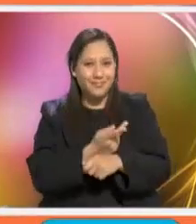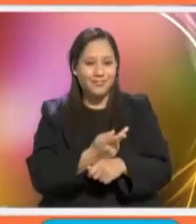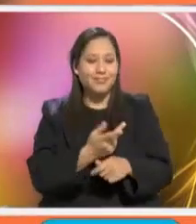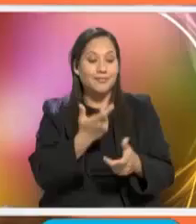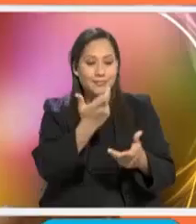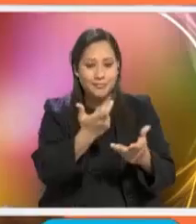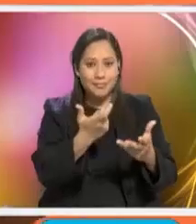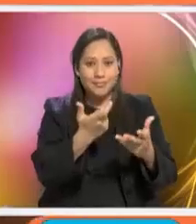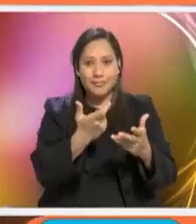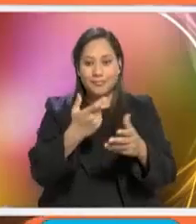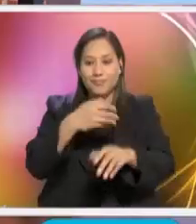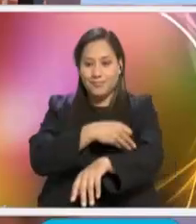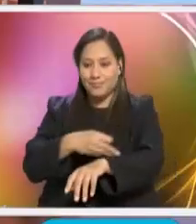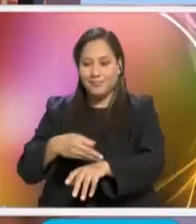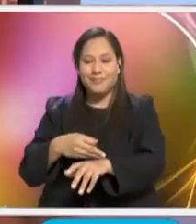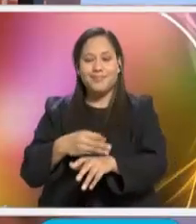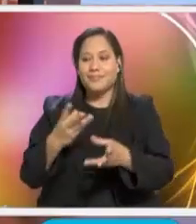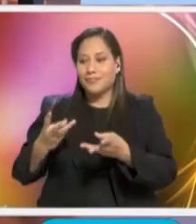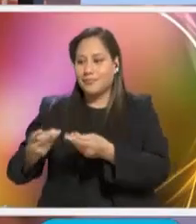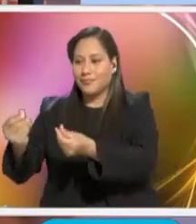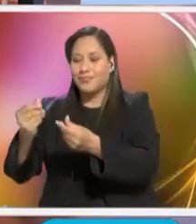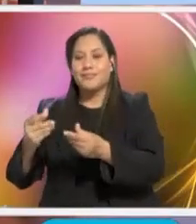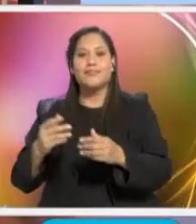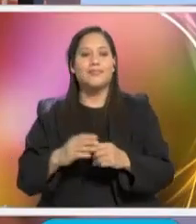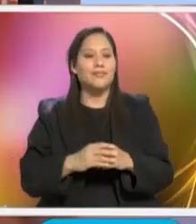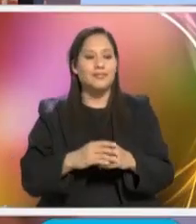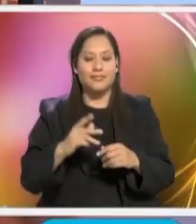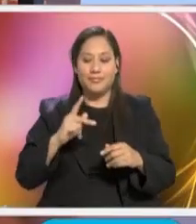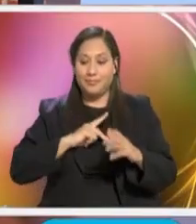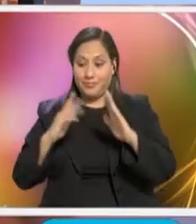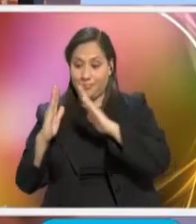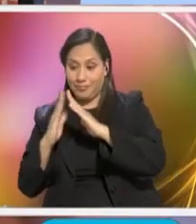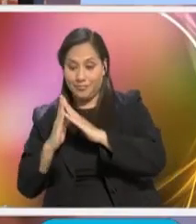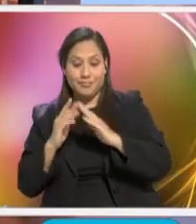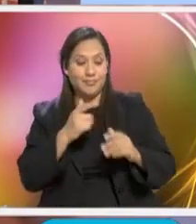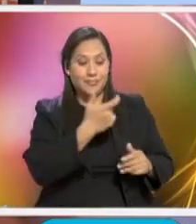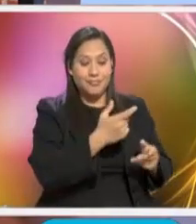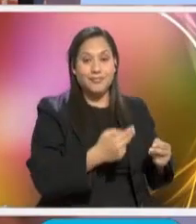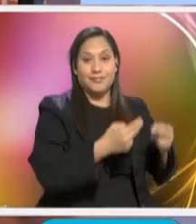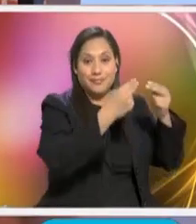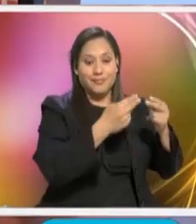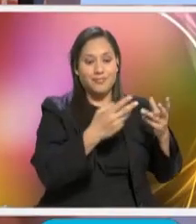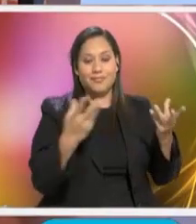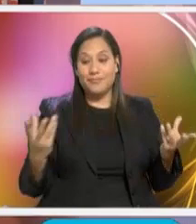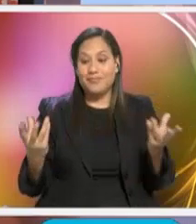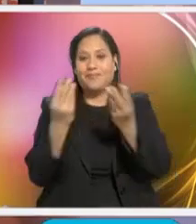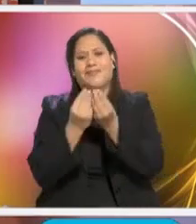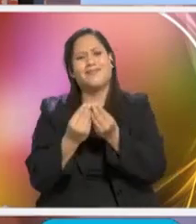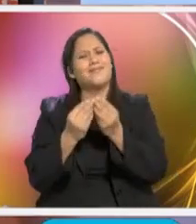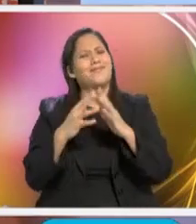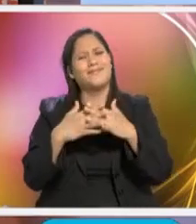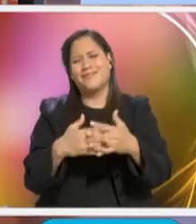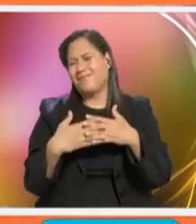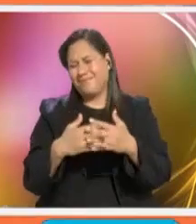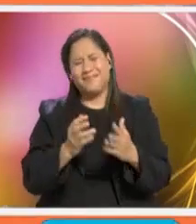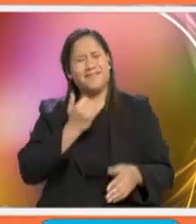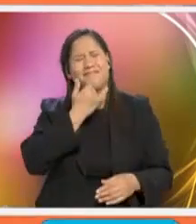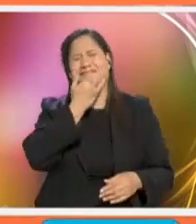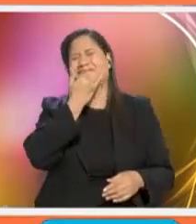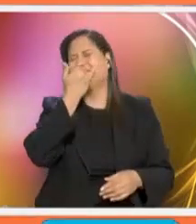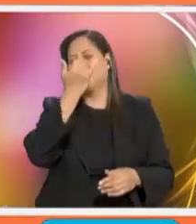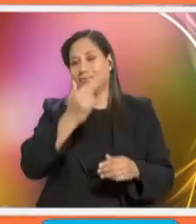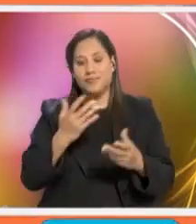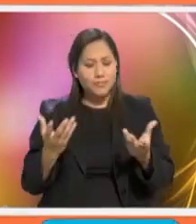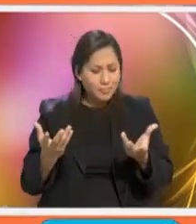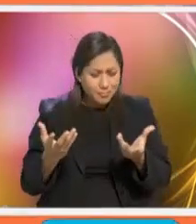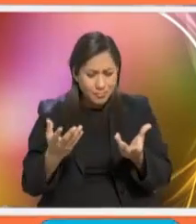revuelven el dinero familiar de su casa con el dinero del negocio. Y eso, error. Y eso es un gran error. Eso es un gran error porque entonces no te